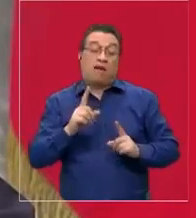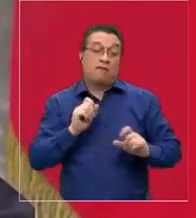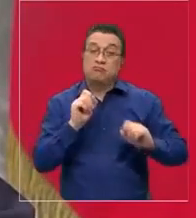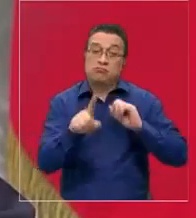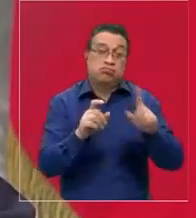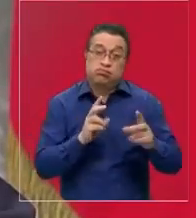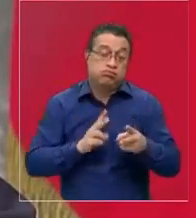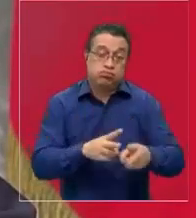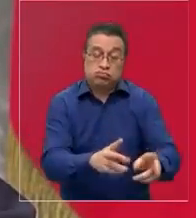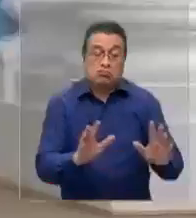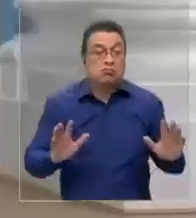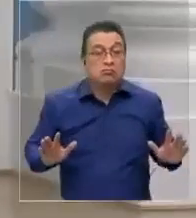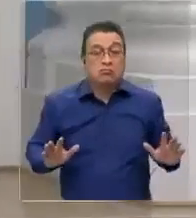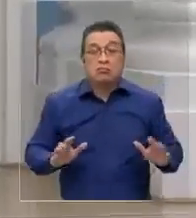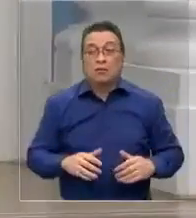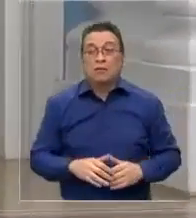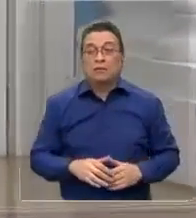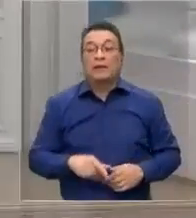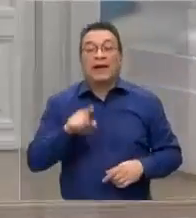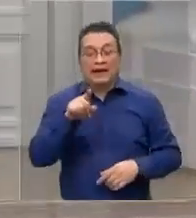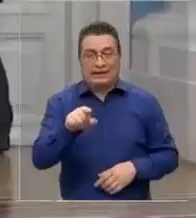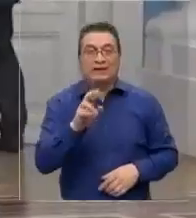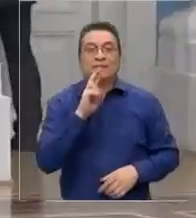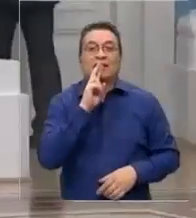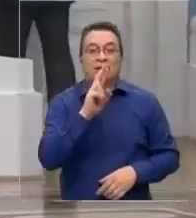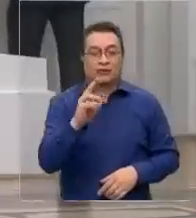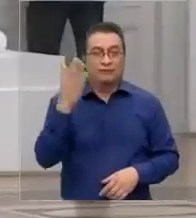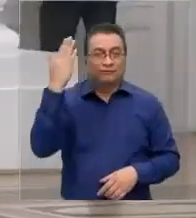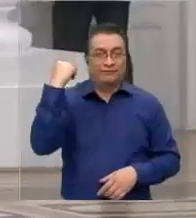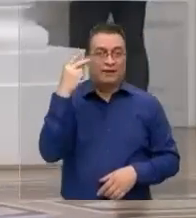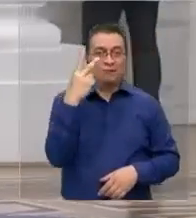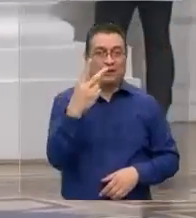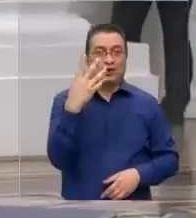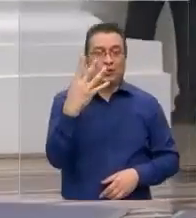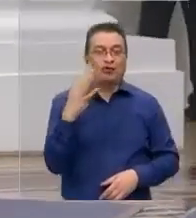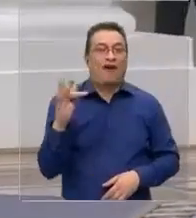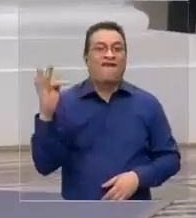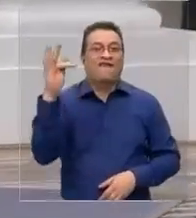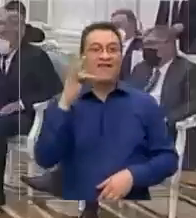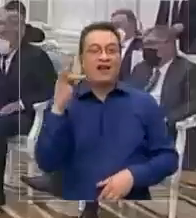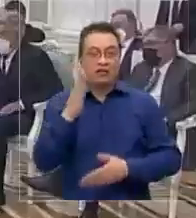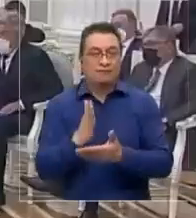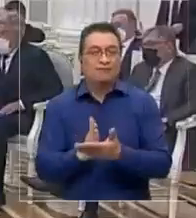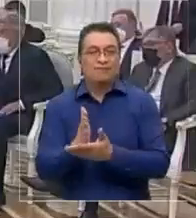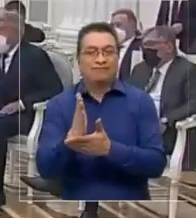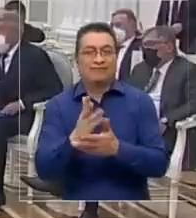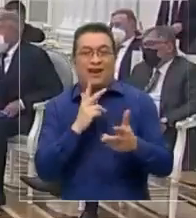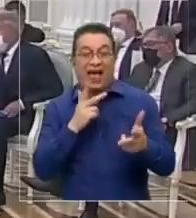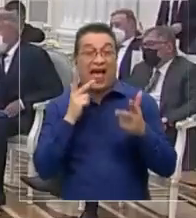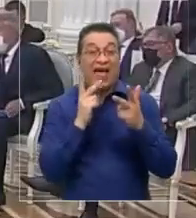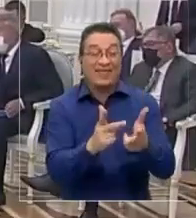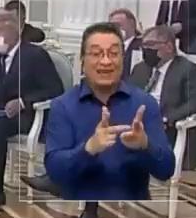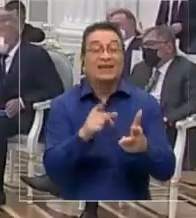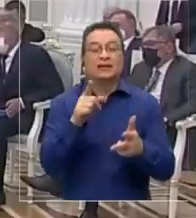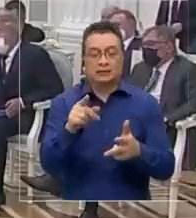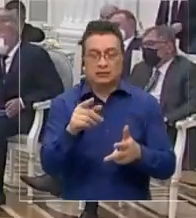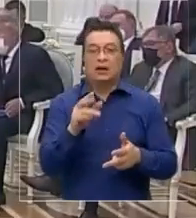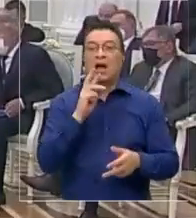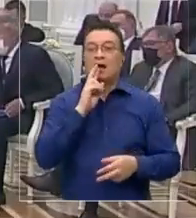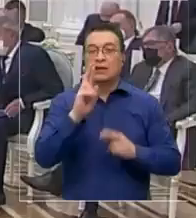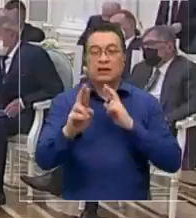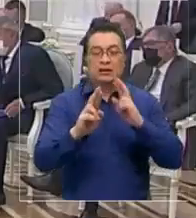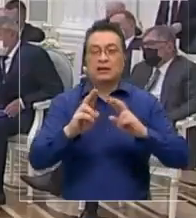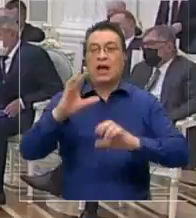manera. Esta fue la respuesta que el pasado 24 de febrero, cuando se iniciaron los ataques, Putin le dio a los